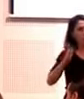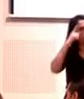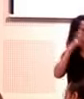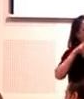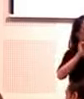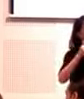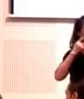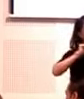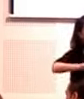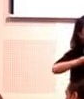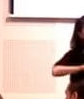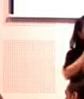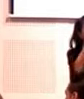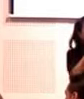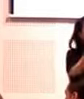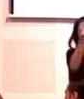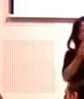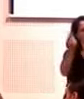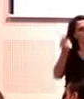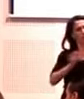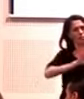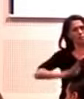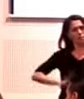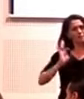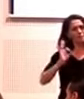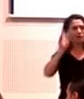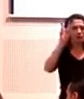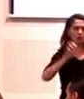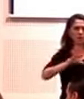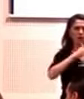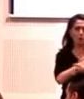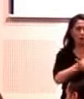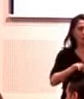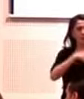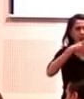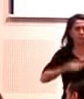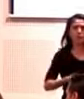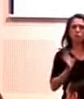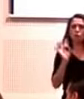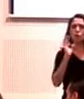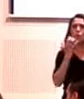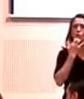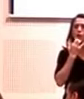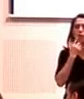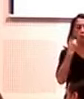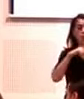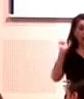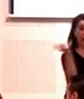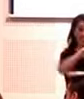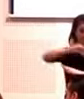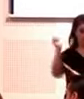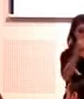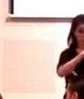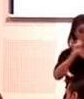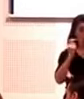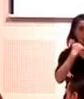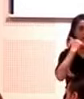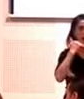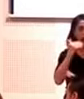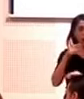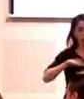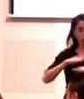bastantes bocetos de juguetes adaptados, o yo que sé, simplemente a lo mejor un látigo, ponerle un algo que sujete